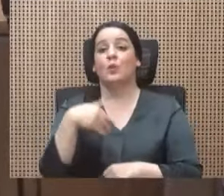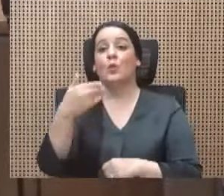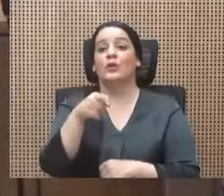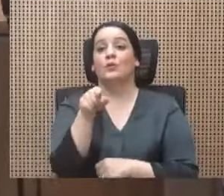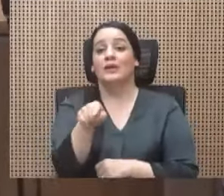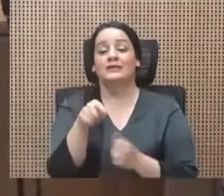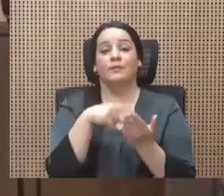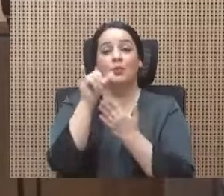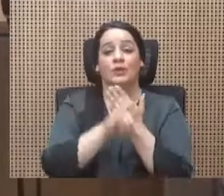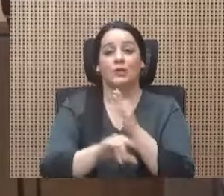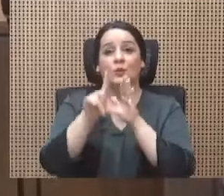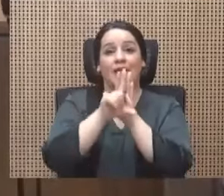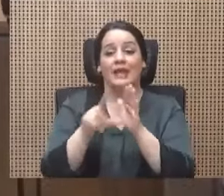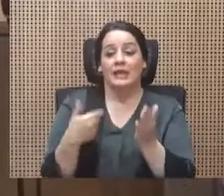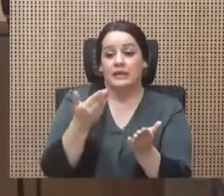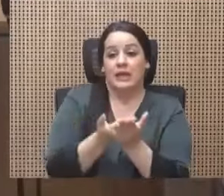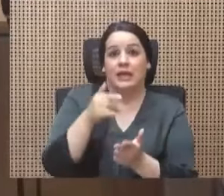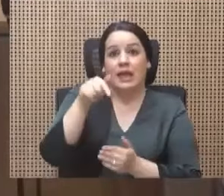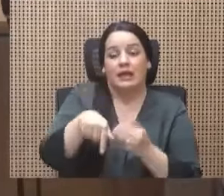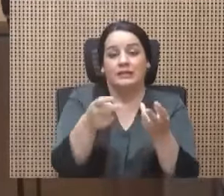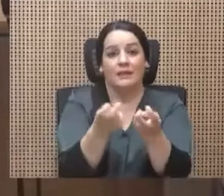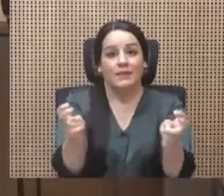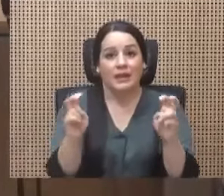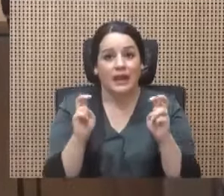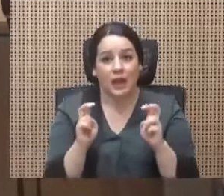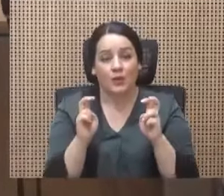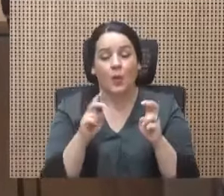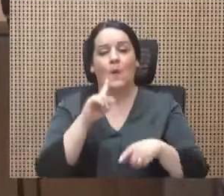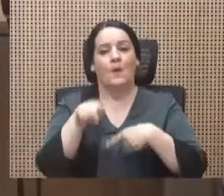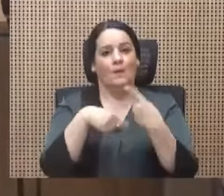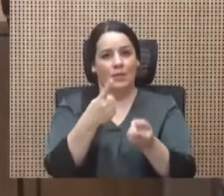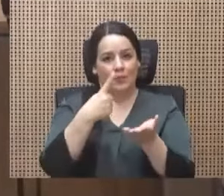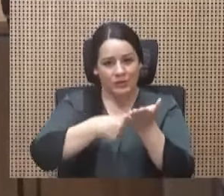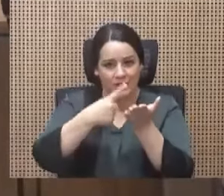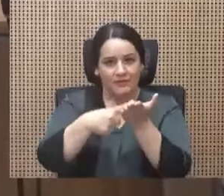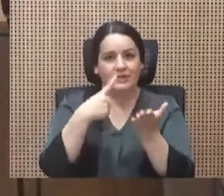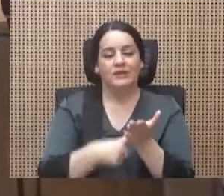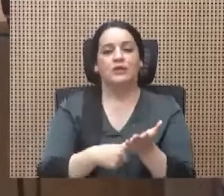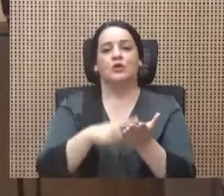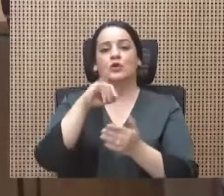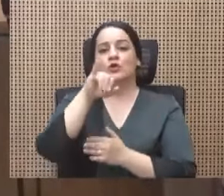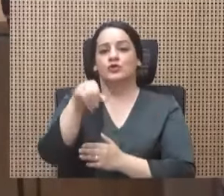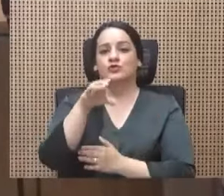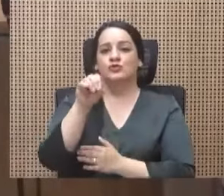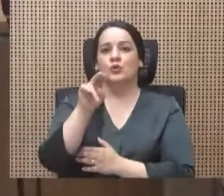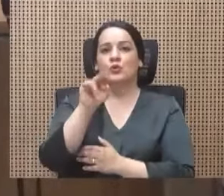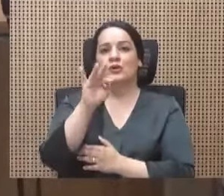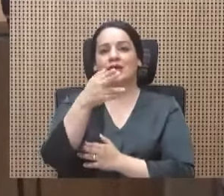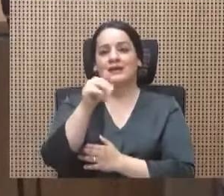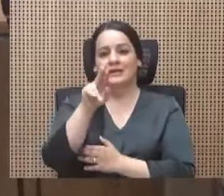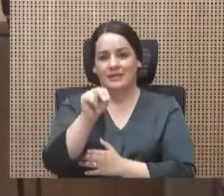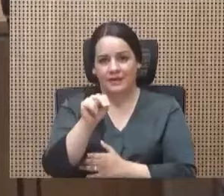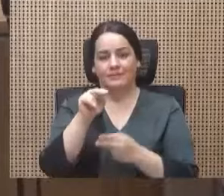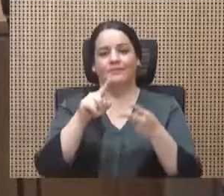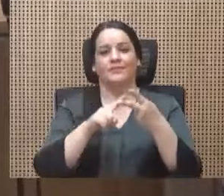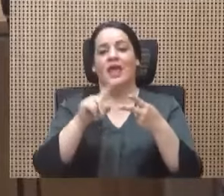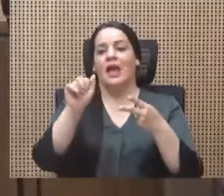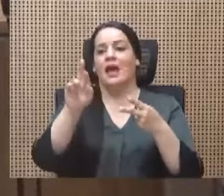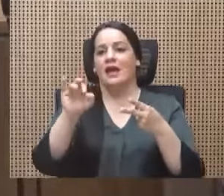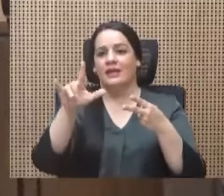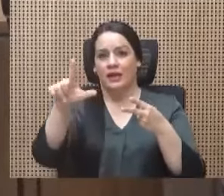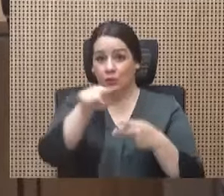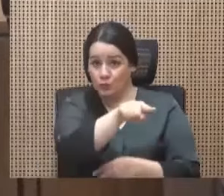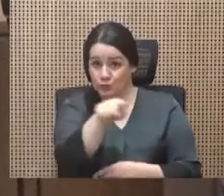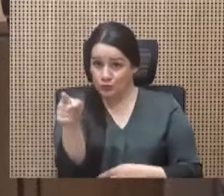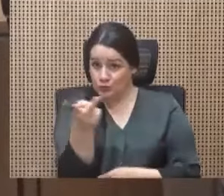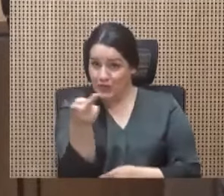ley llegue a este plenario, vamos a debatir Jonathan y Ariel. Y se darán ustedes